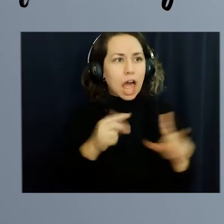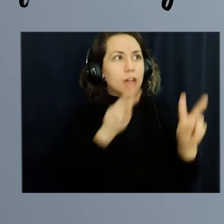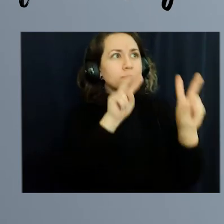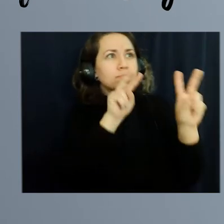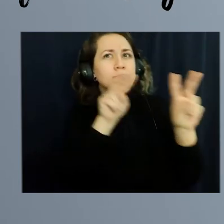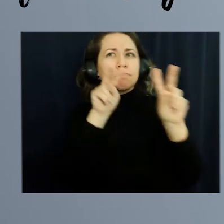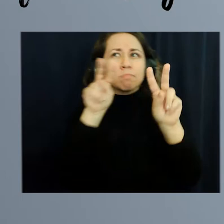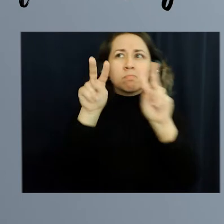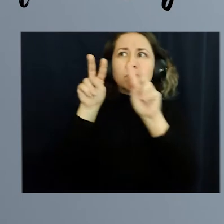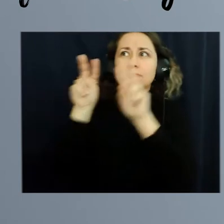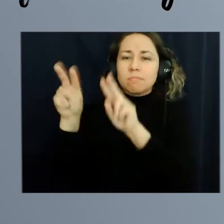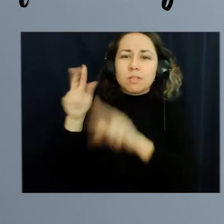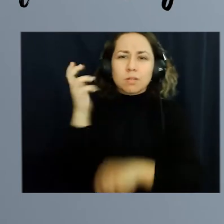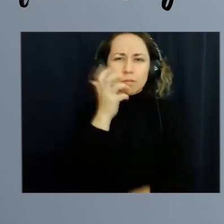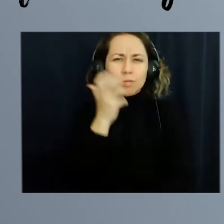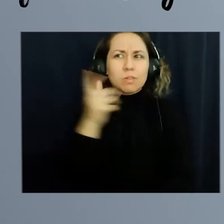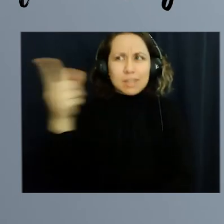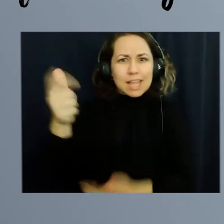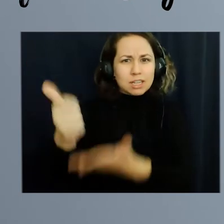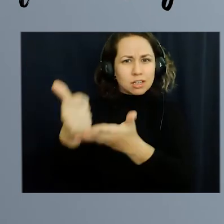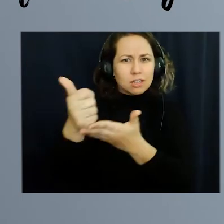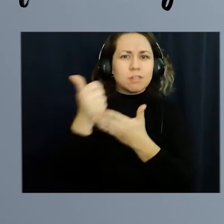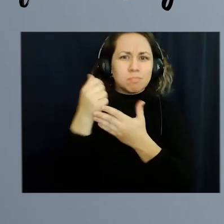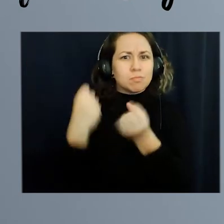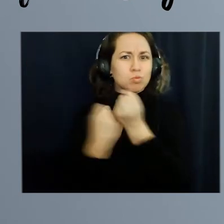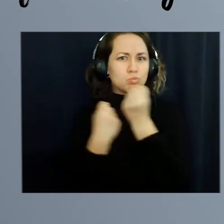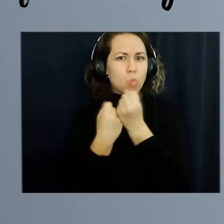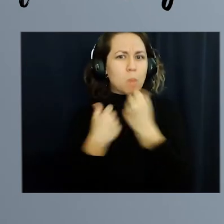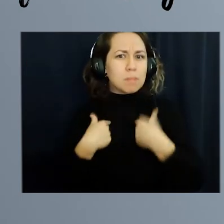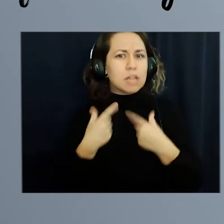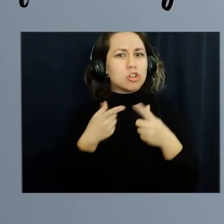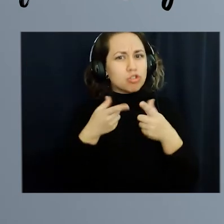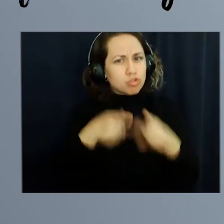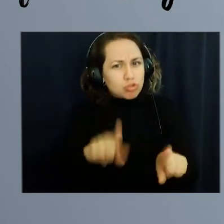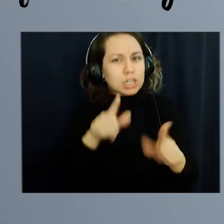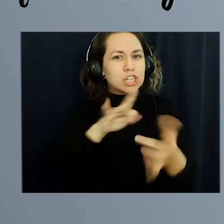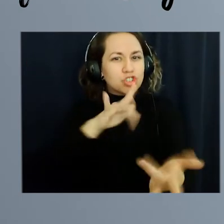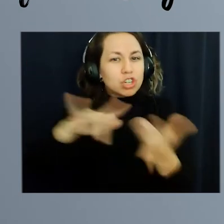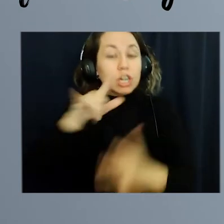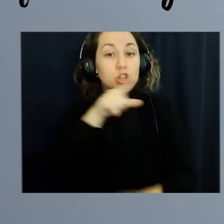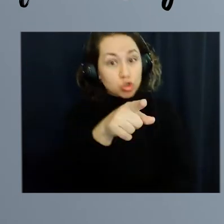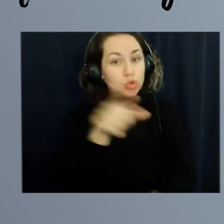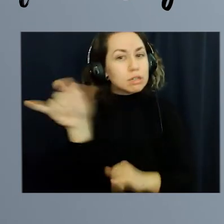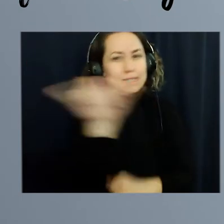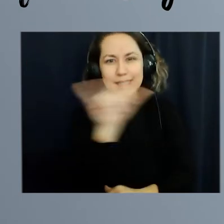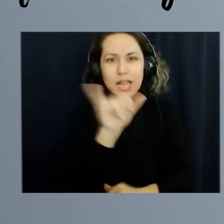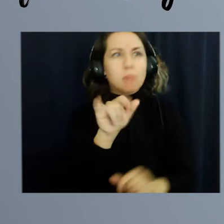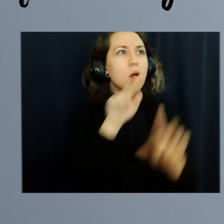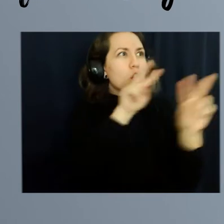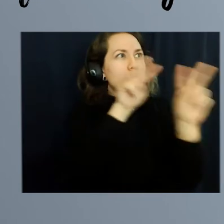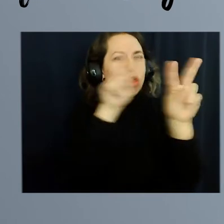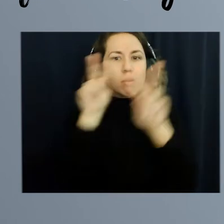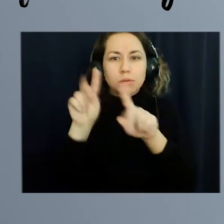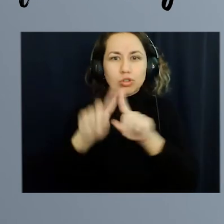en cuanto al camino que vas a tomar. Que Dios los bendiga y sigan bien.